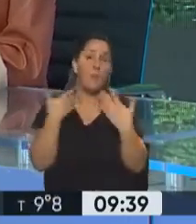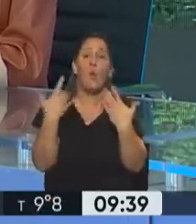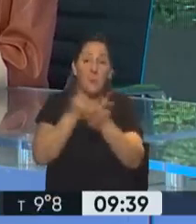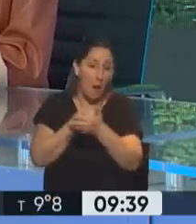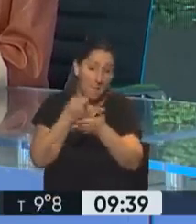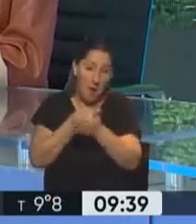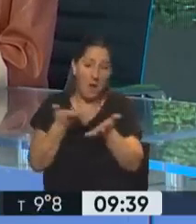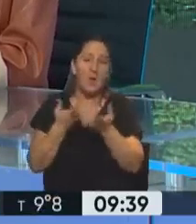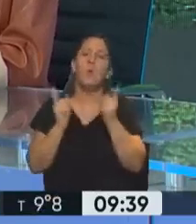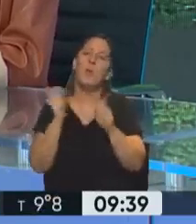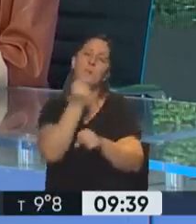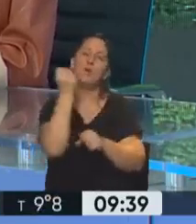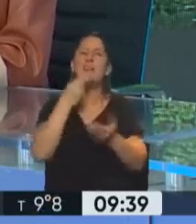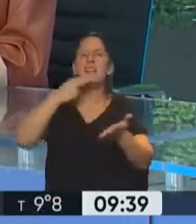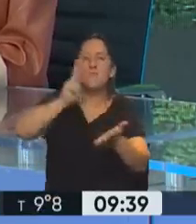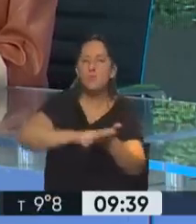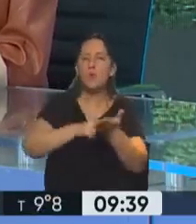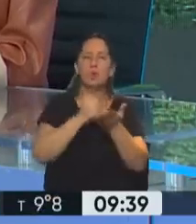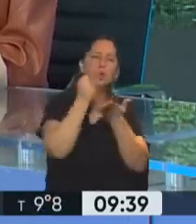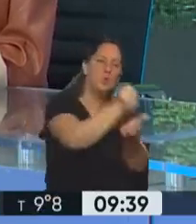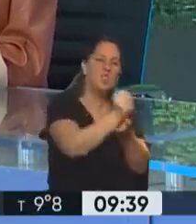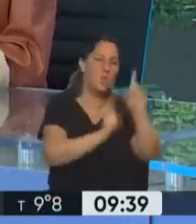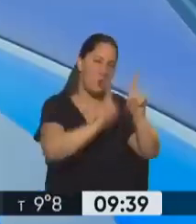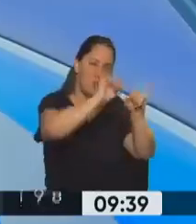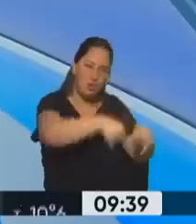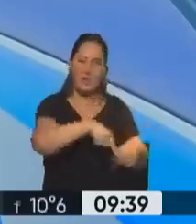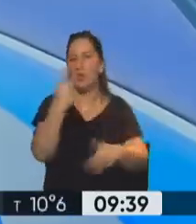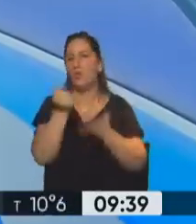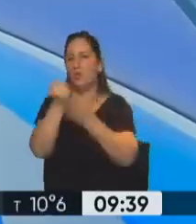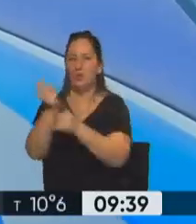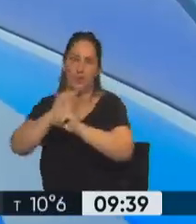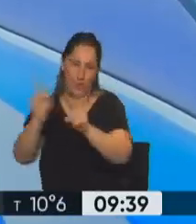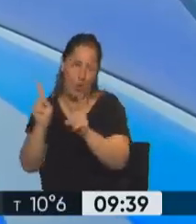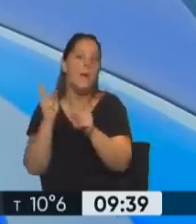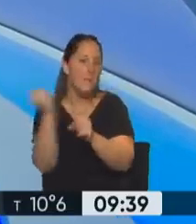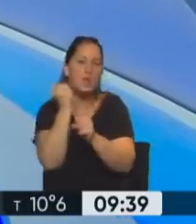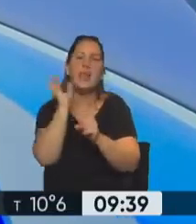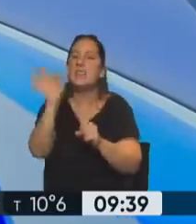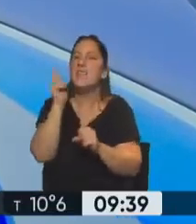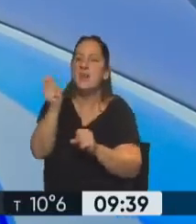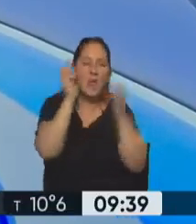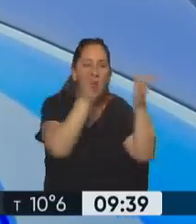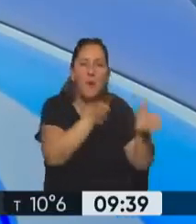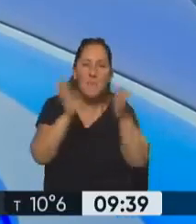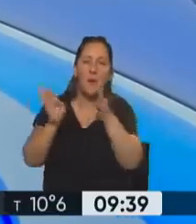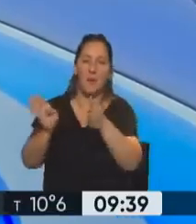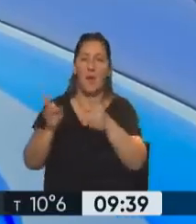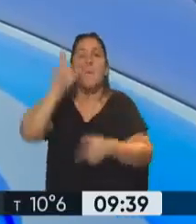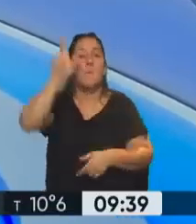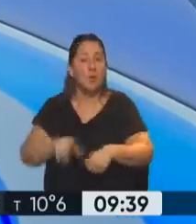es cierto que es necesario segmentar las tarifas y subsidios y es una discusión que se viene dando y que terminan todos